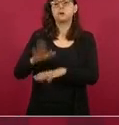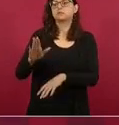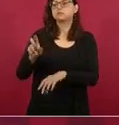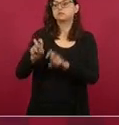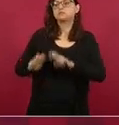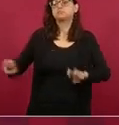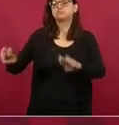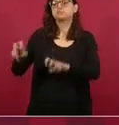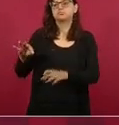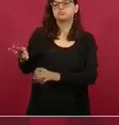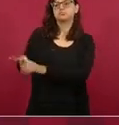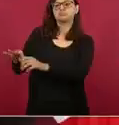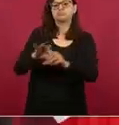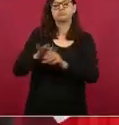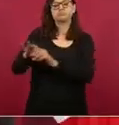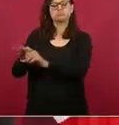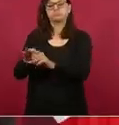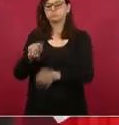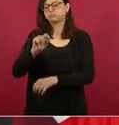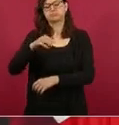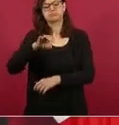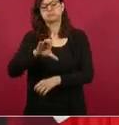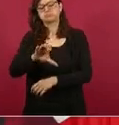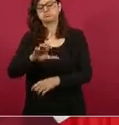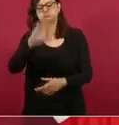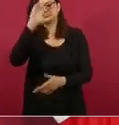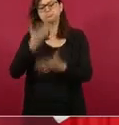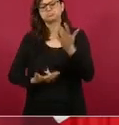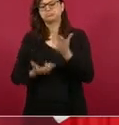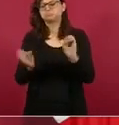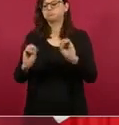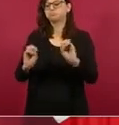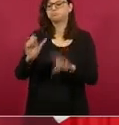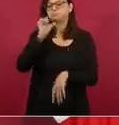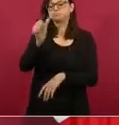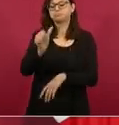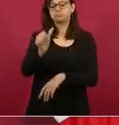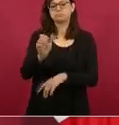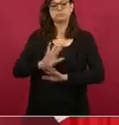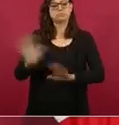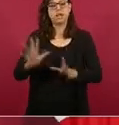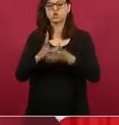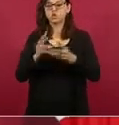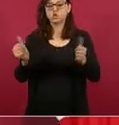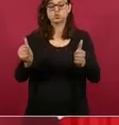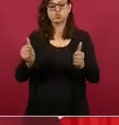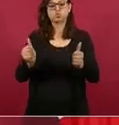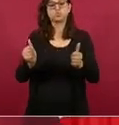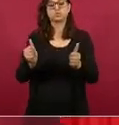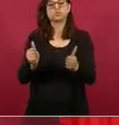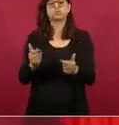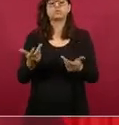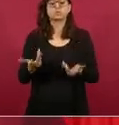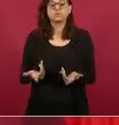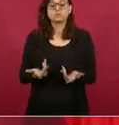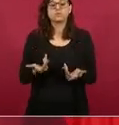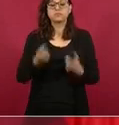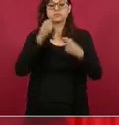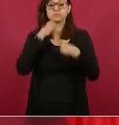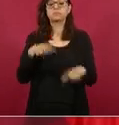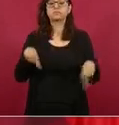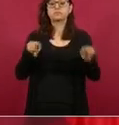Entonces, eso está resuelto. Y en el caso de